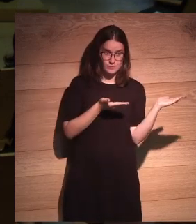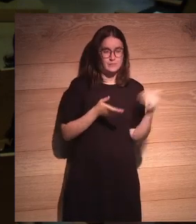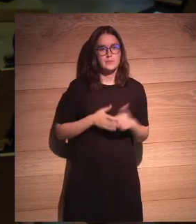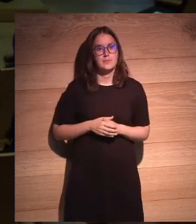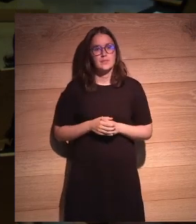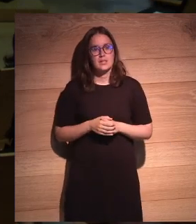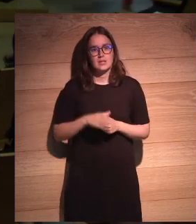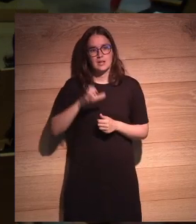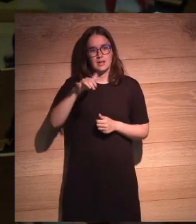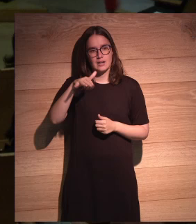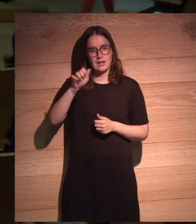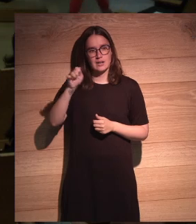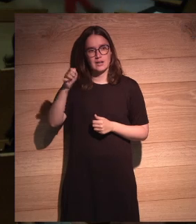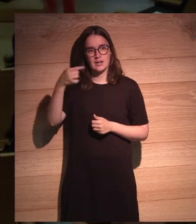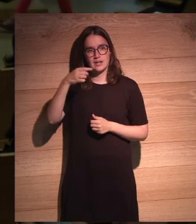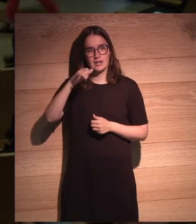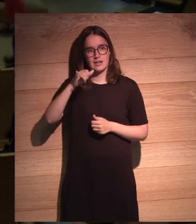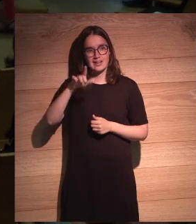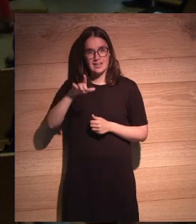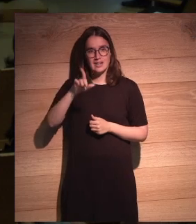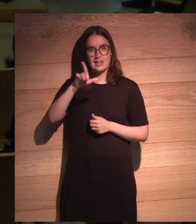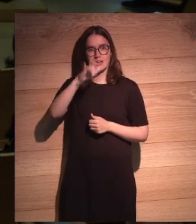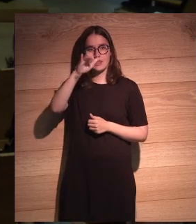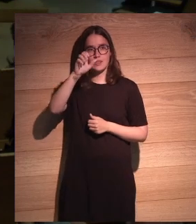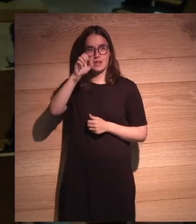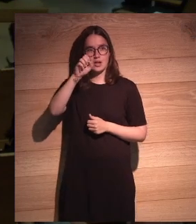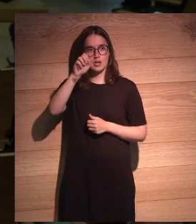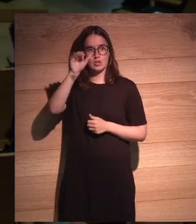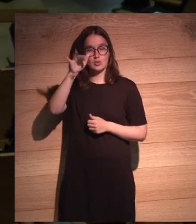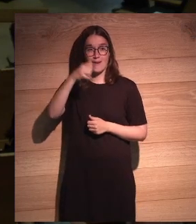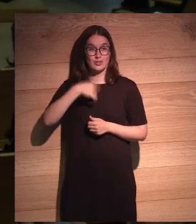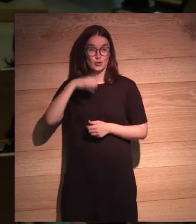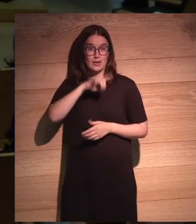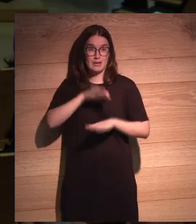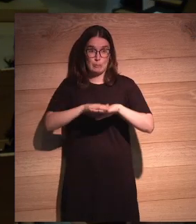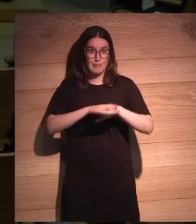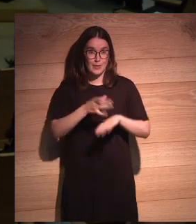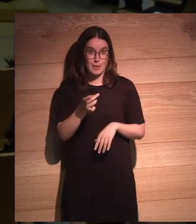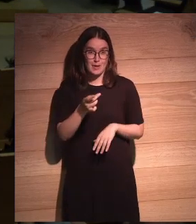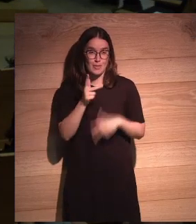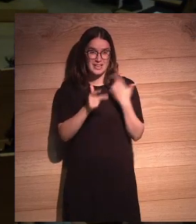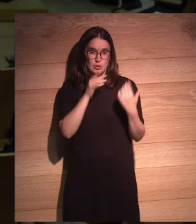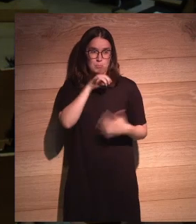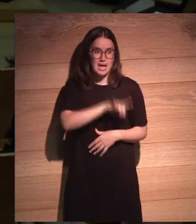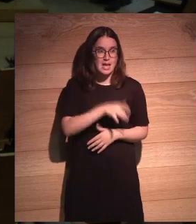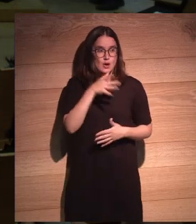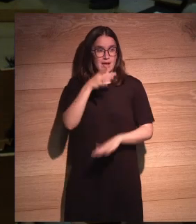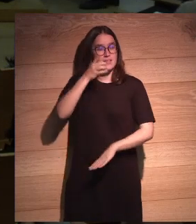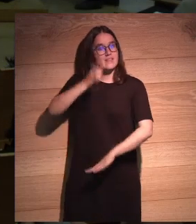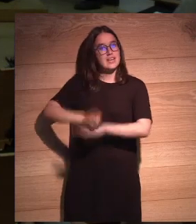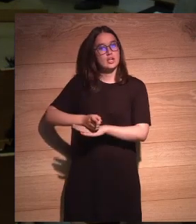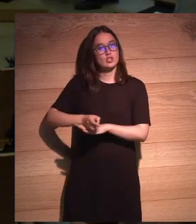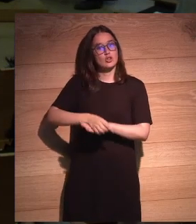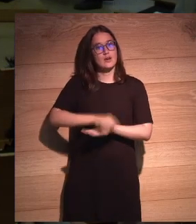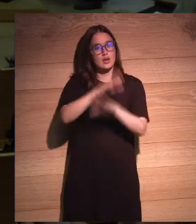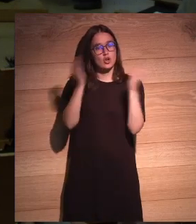estrado. Ellas son Elena Gilia Lizasoain. Soy canario, me tienes que perdonar esto. Es la actual directora global de Big